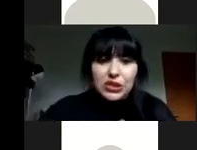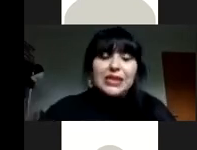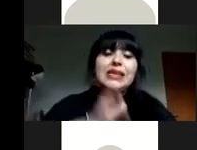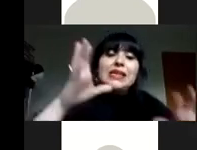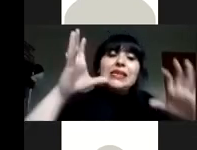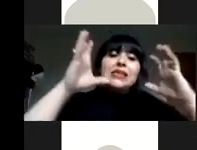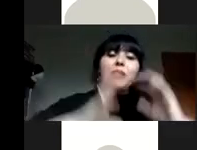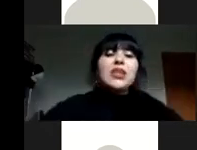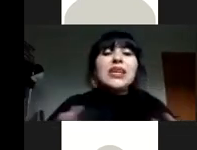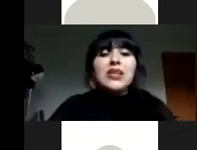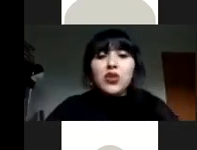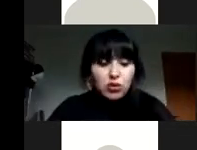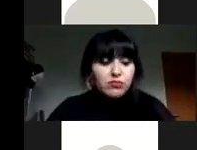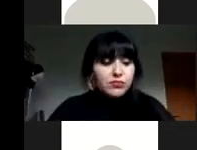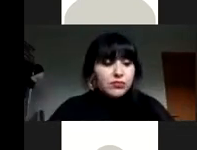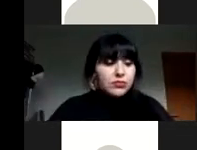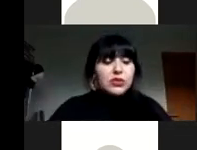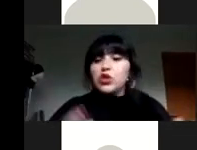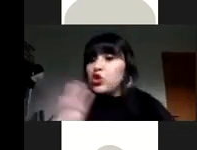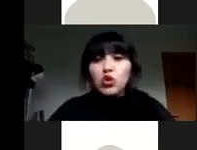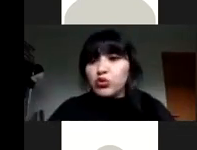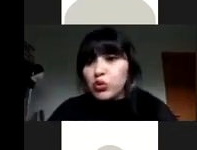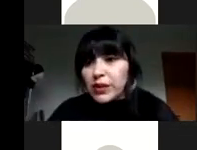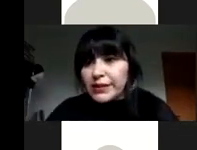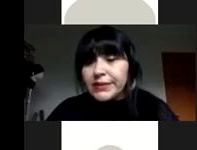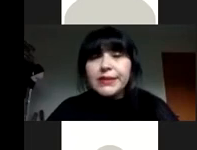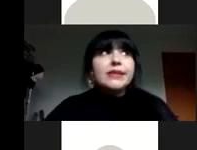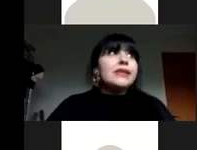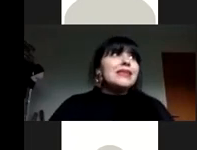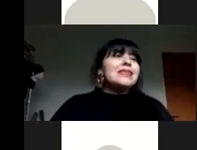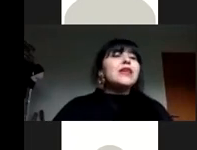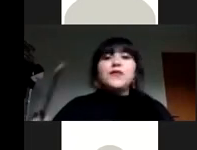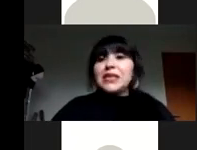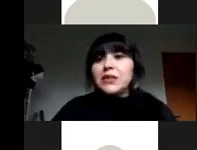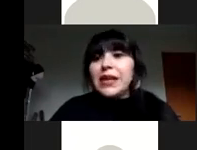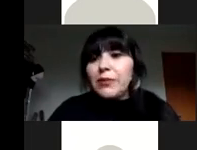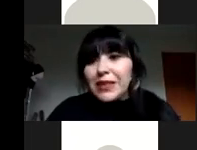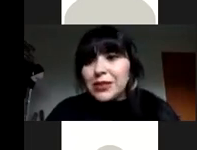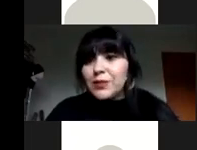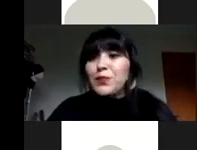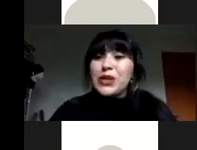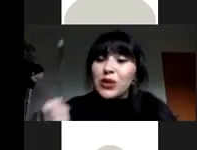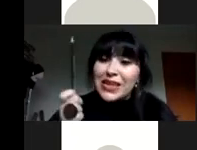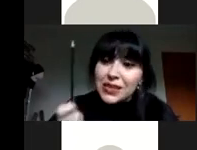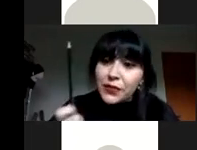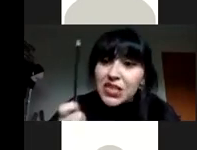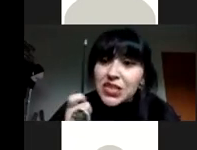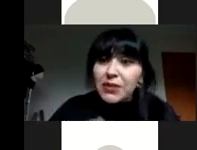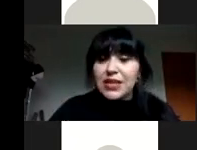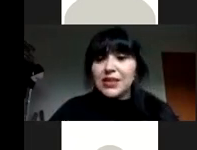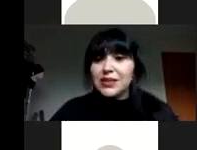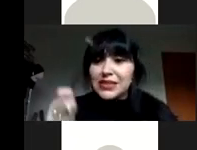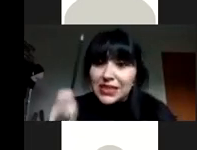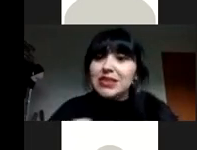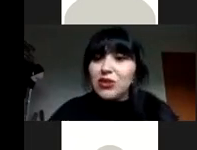ocasión. Puede que yo no consuma 3 fines de semana al mes, pero ese fin de